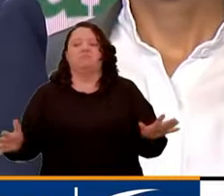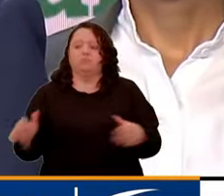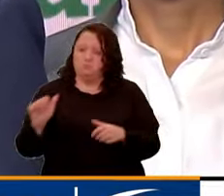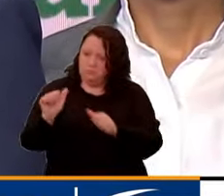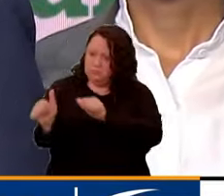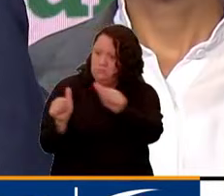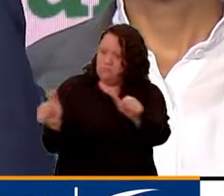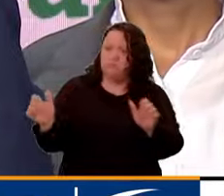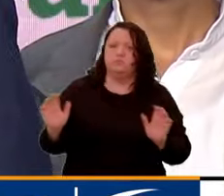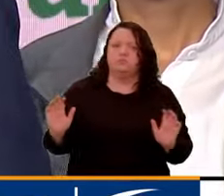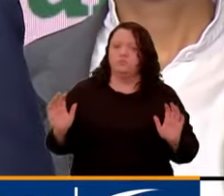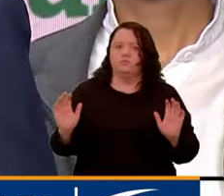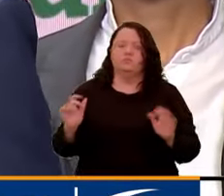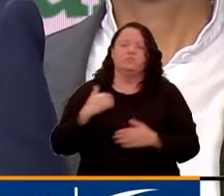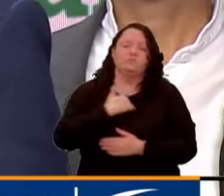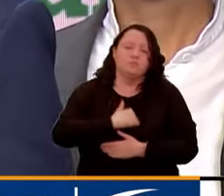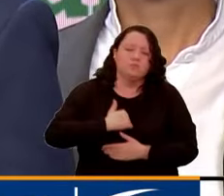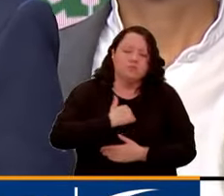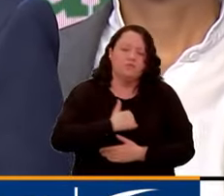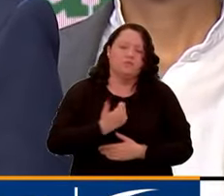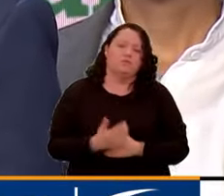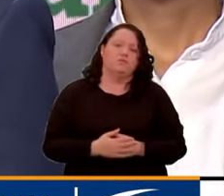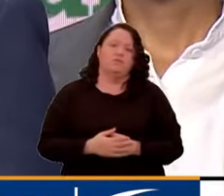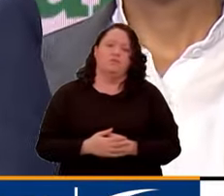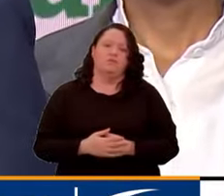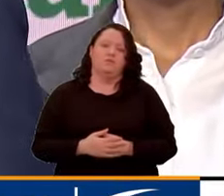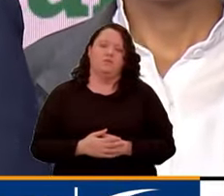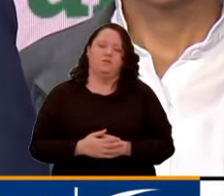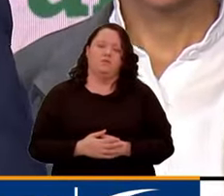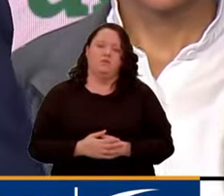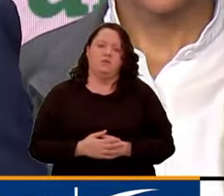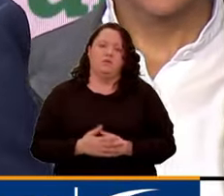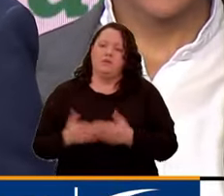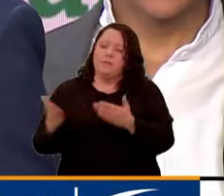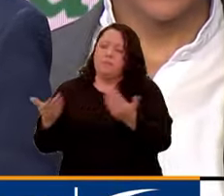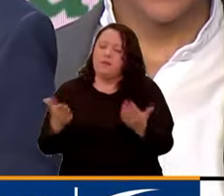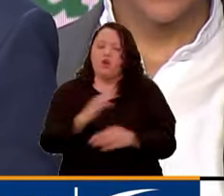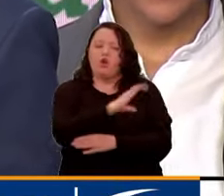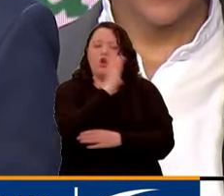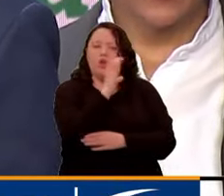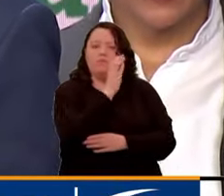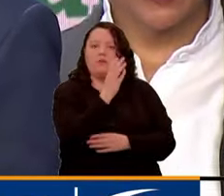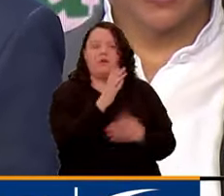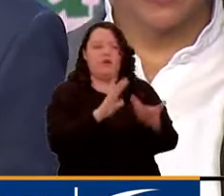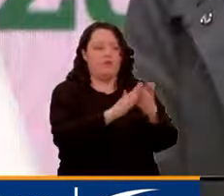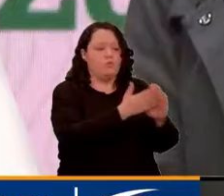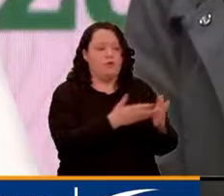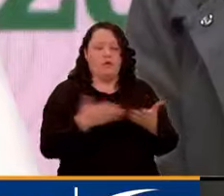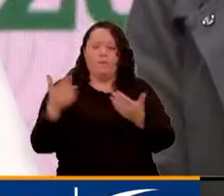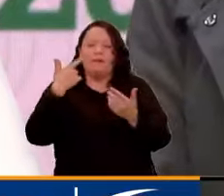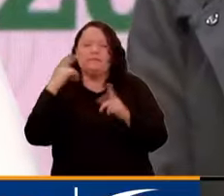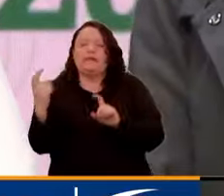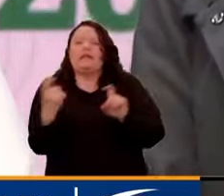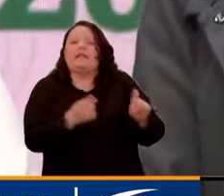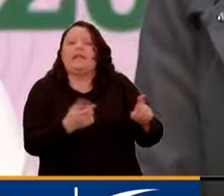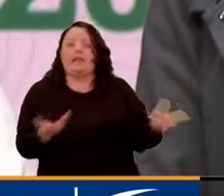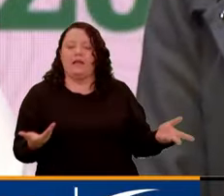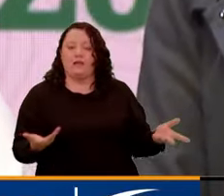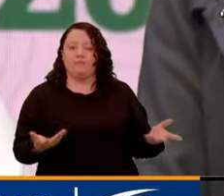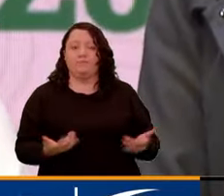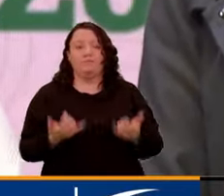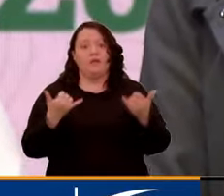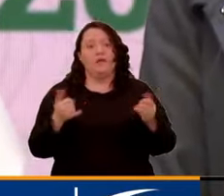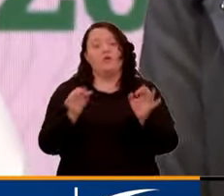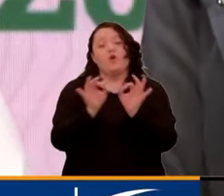hostilidades por favor denle Ese regalo al país y a nuestras comunidades es la